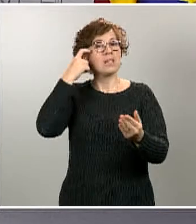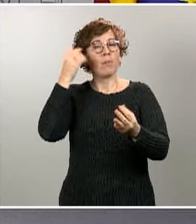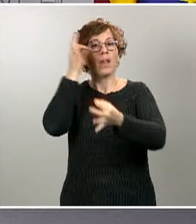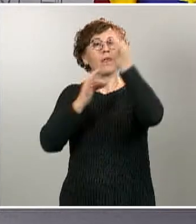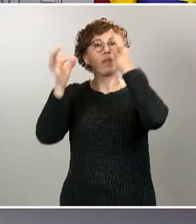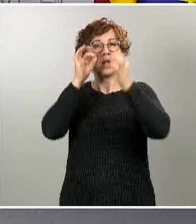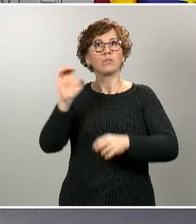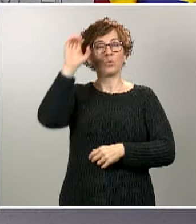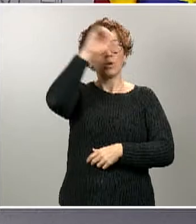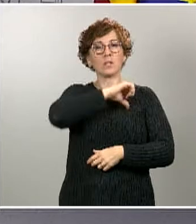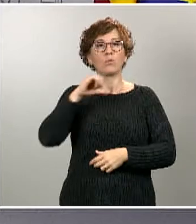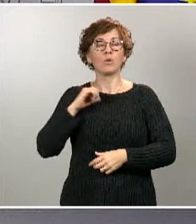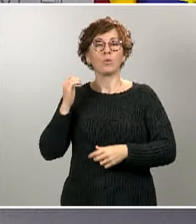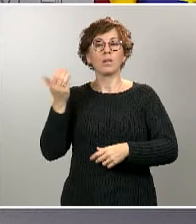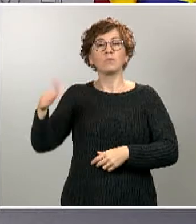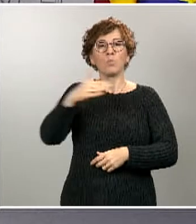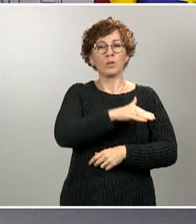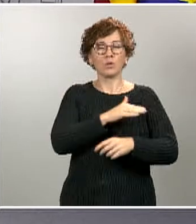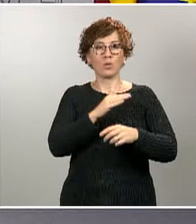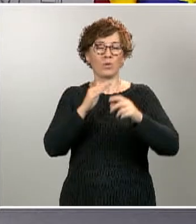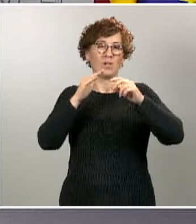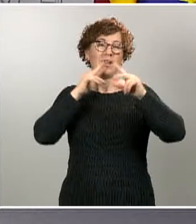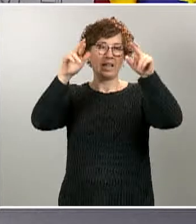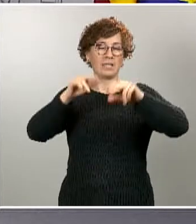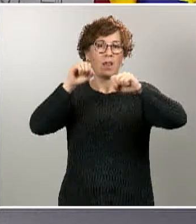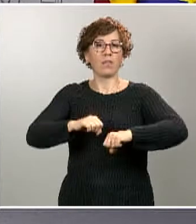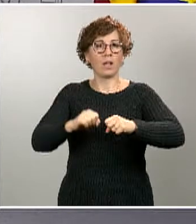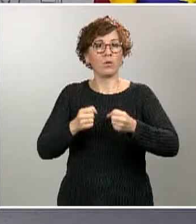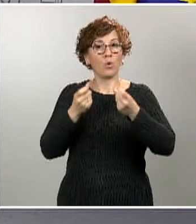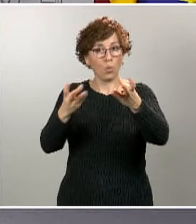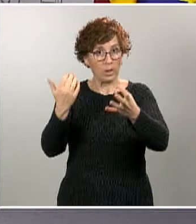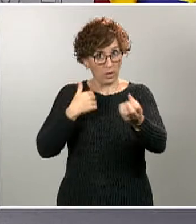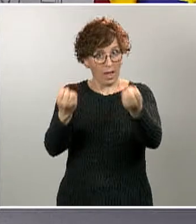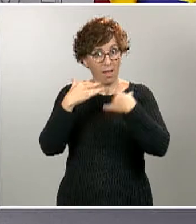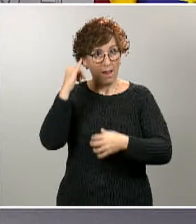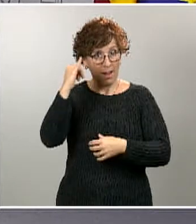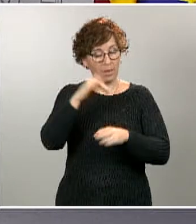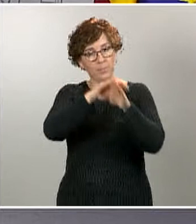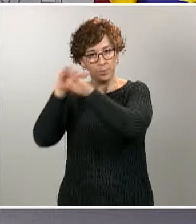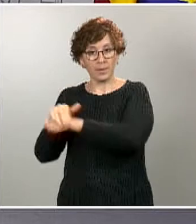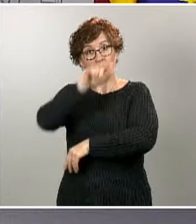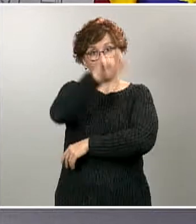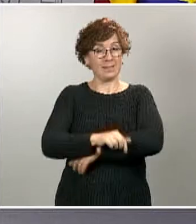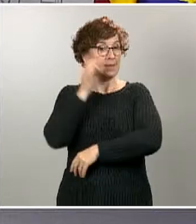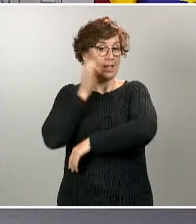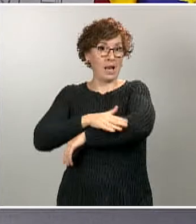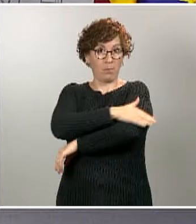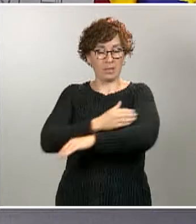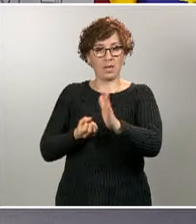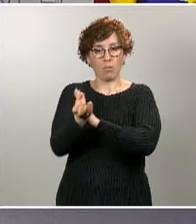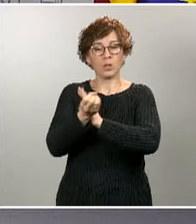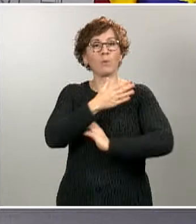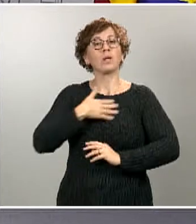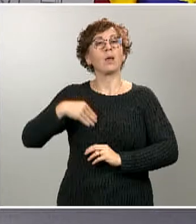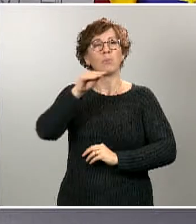de ancianos. Y luego preguntas para la ministra portavoz, para la señora Montero. Quería preguntarle por los pactos de la Moncloa.